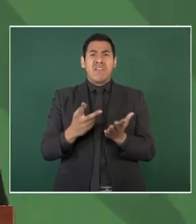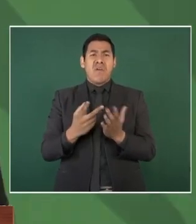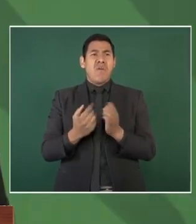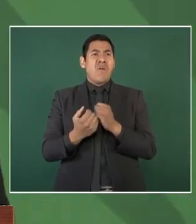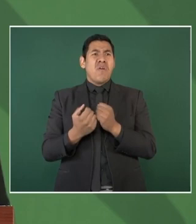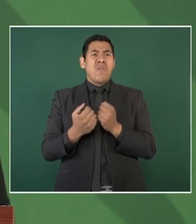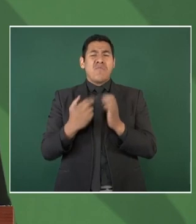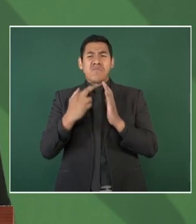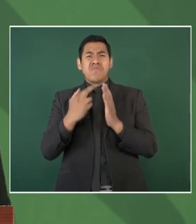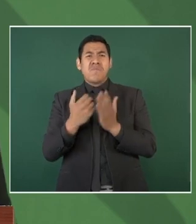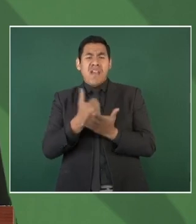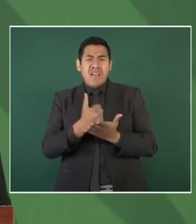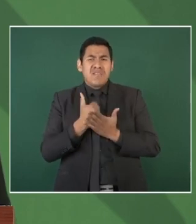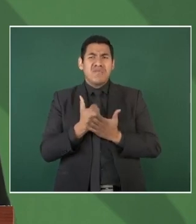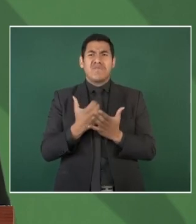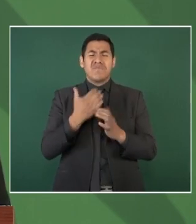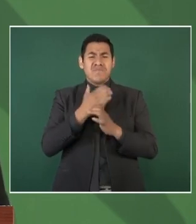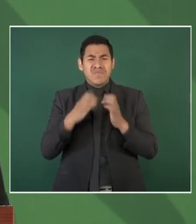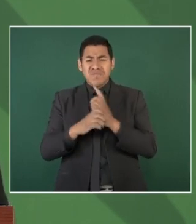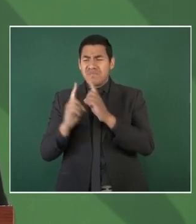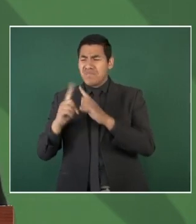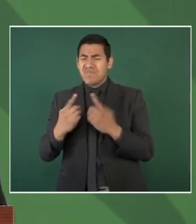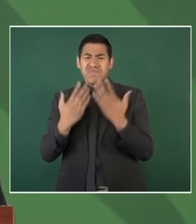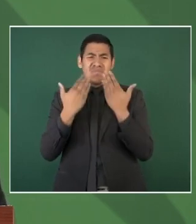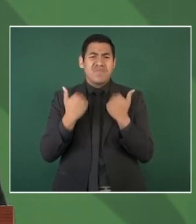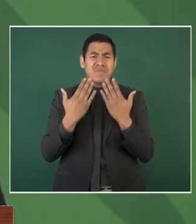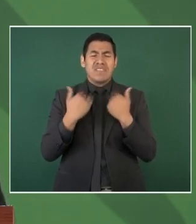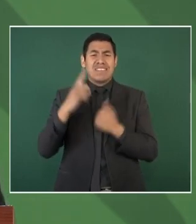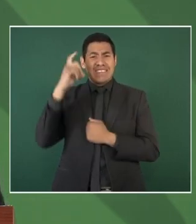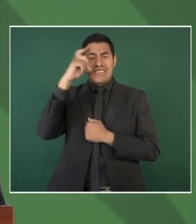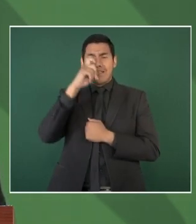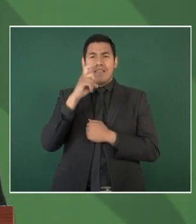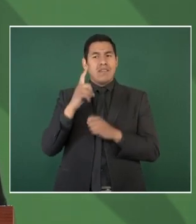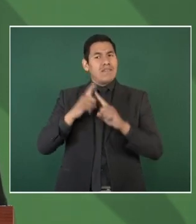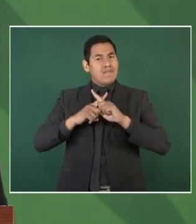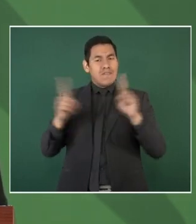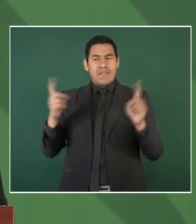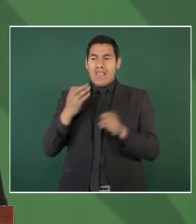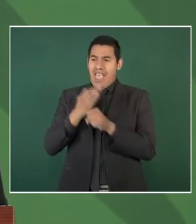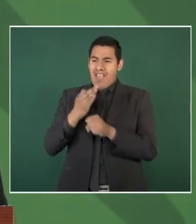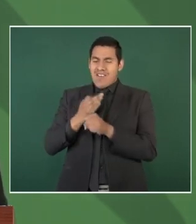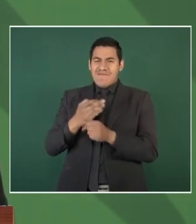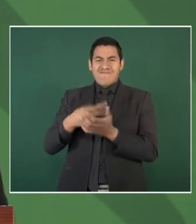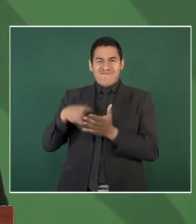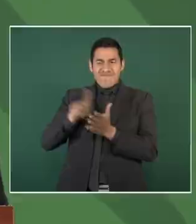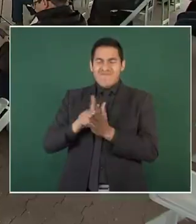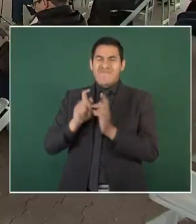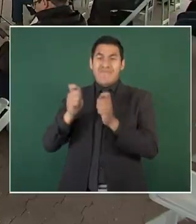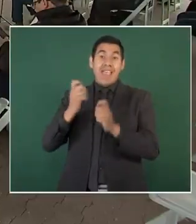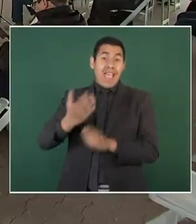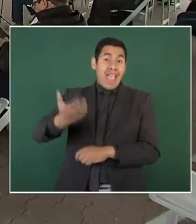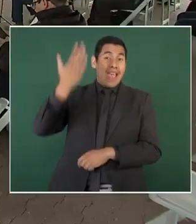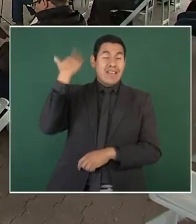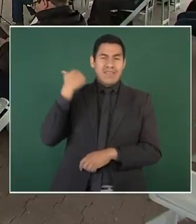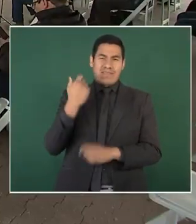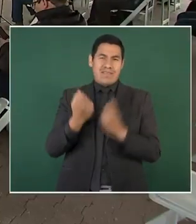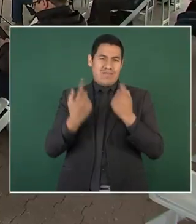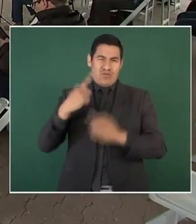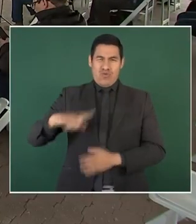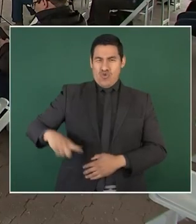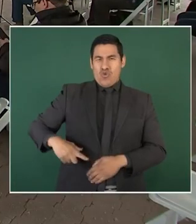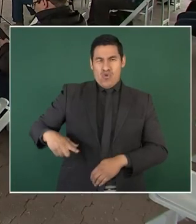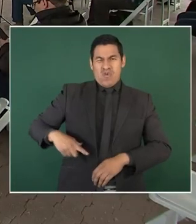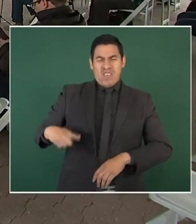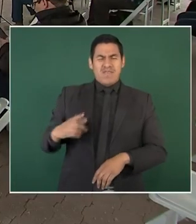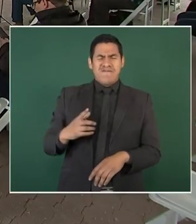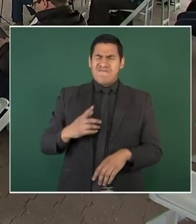la precariedad total. A diferencia de los insensibles gobiernos del pasado, los gobiernos de la